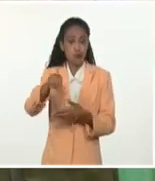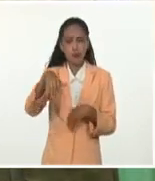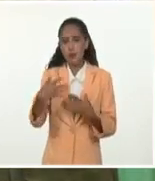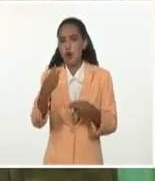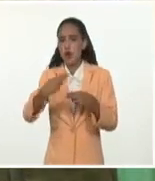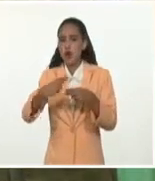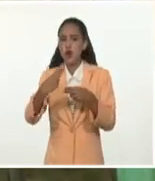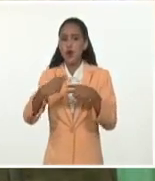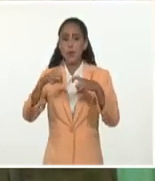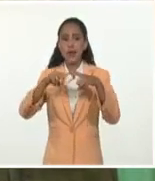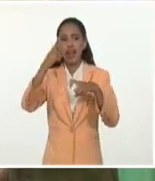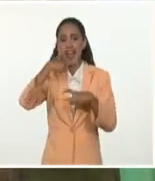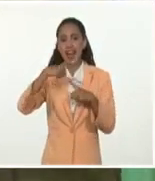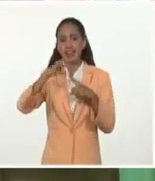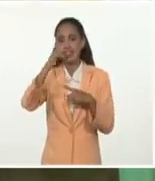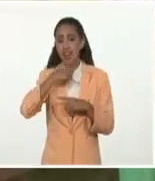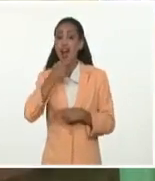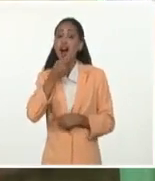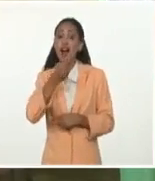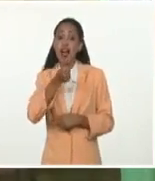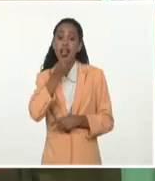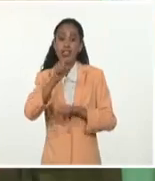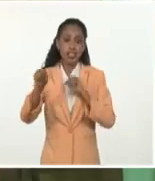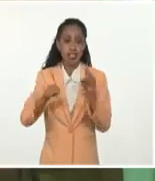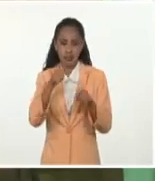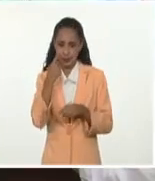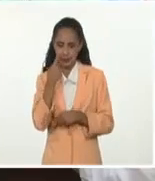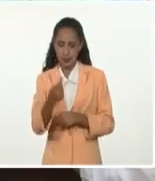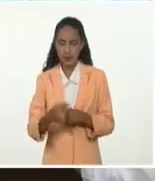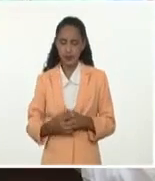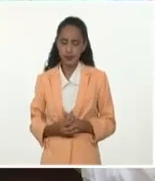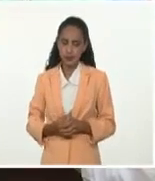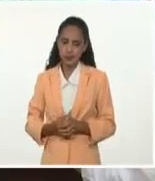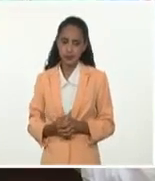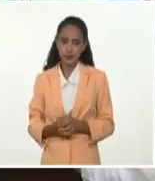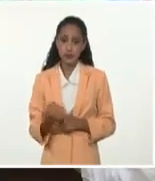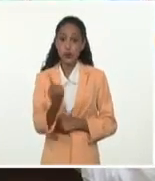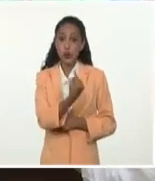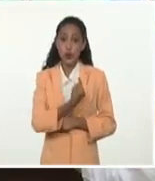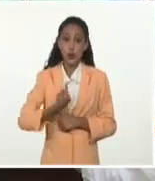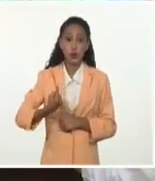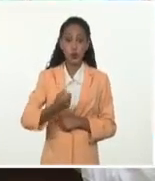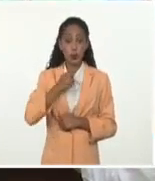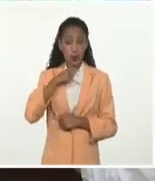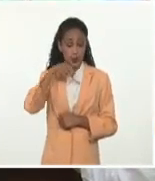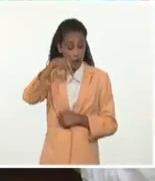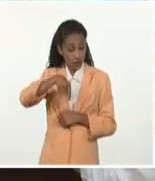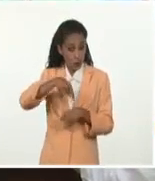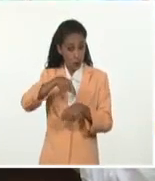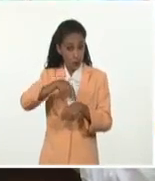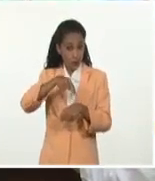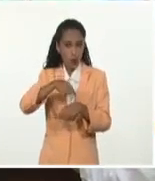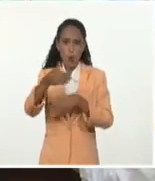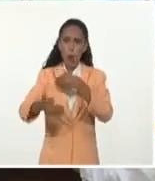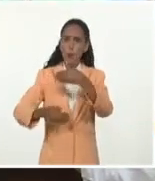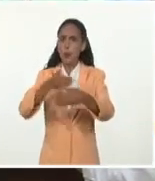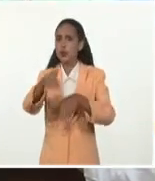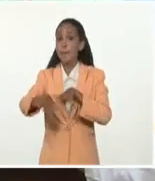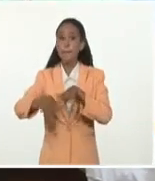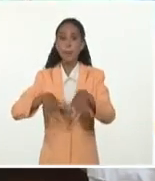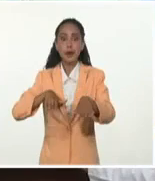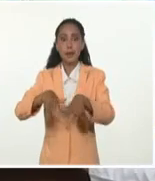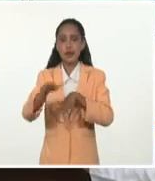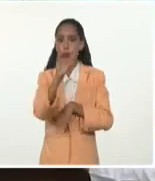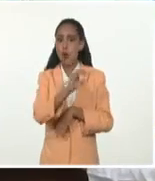Ochoa, quien concedía declaraciones especiales para este espacio. Hemos estado en un proceso de preparación, de organización